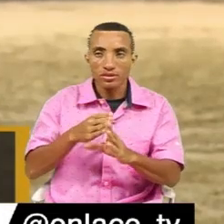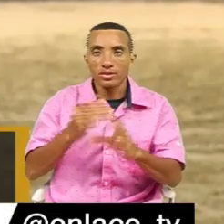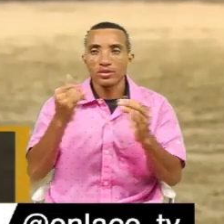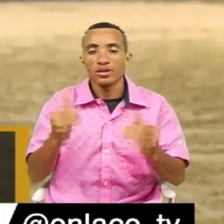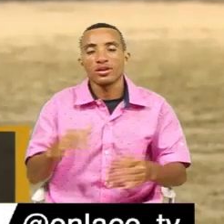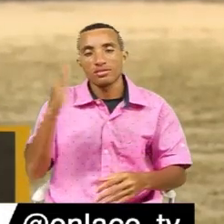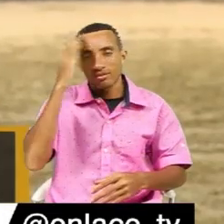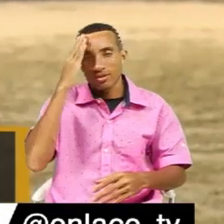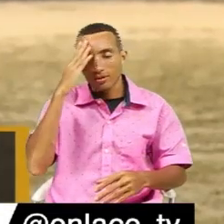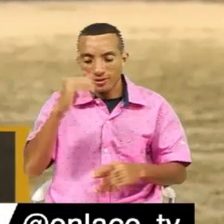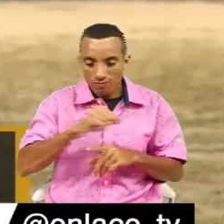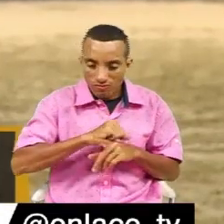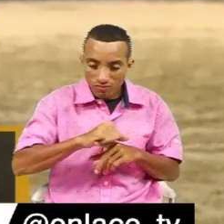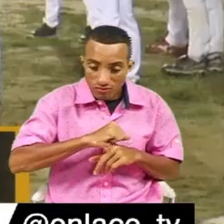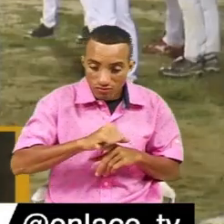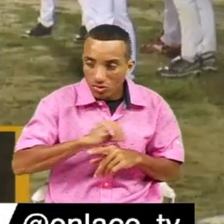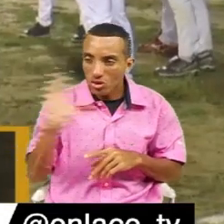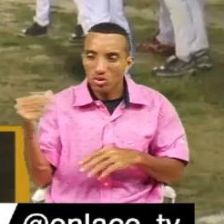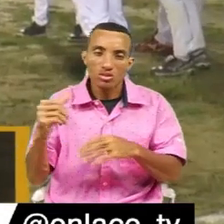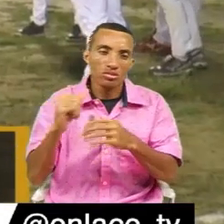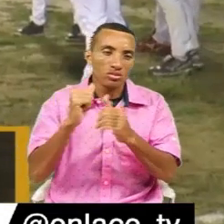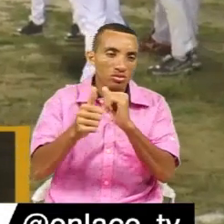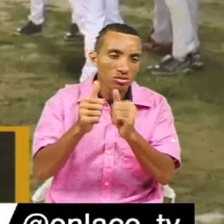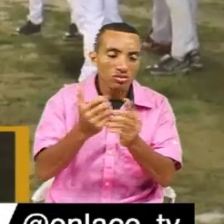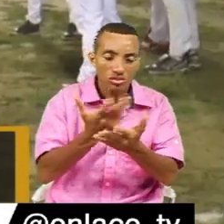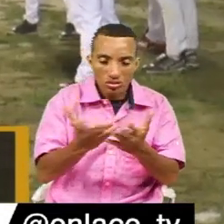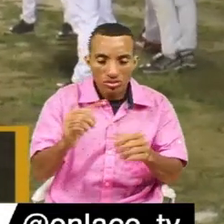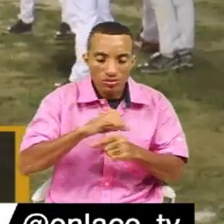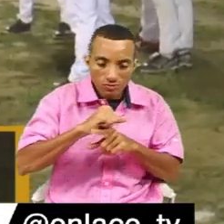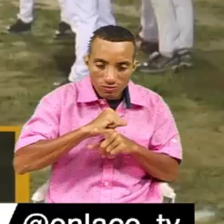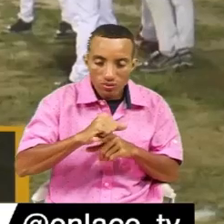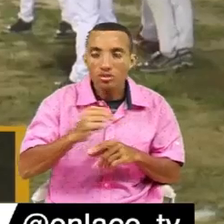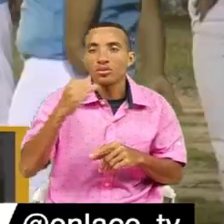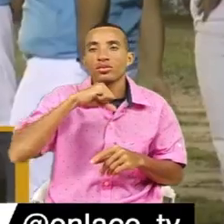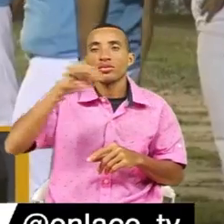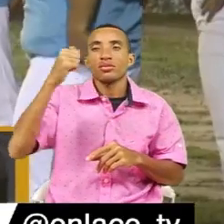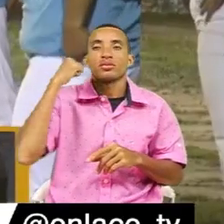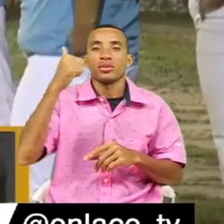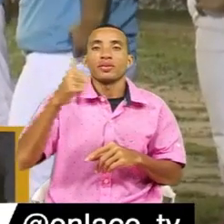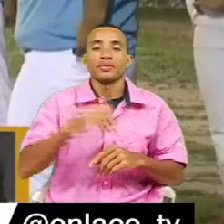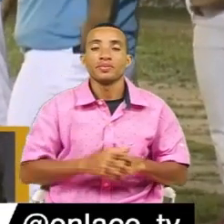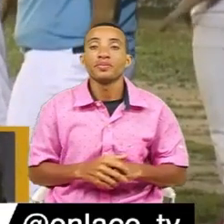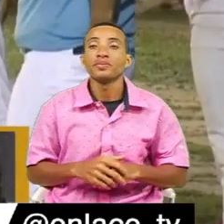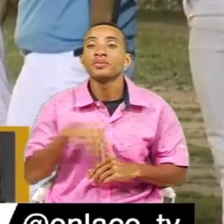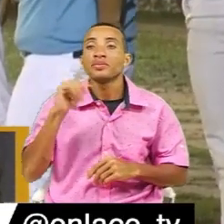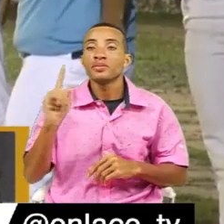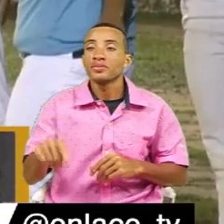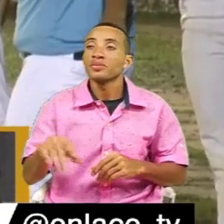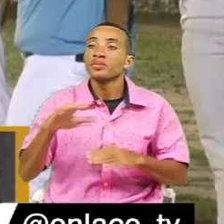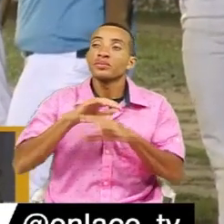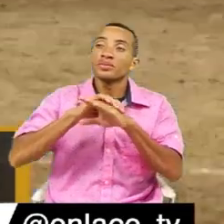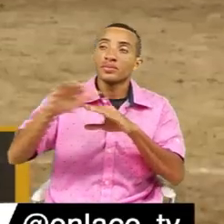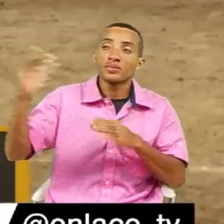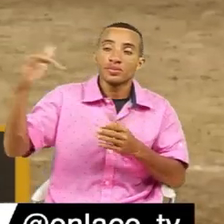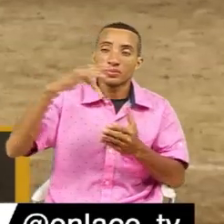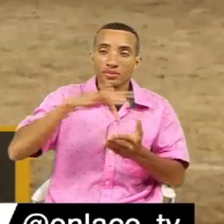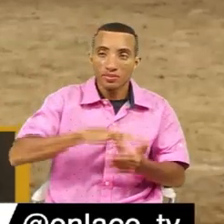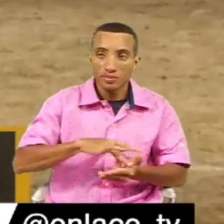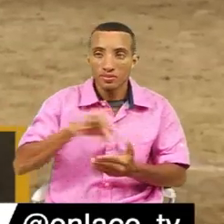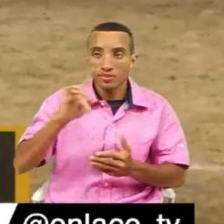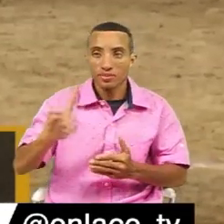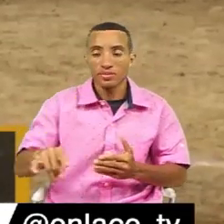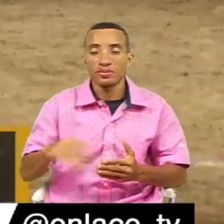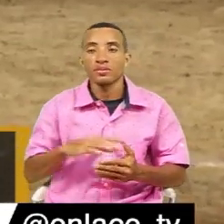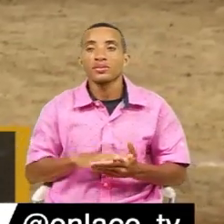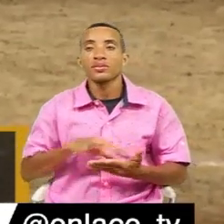disciplina deportiva quien entrena pues le va bien. El seleccionado humangués aceptó la invitación de la Liga Santandereana de Softball y por su gran talento